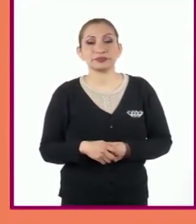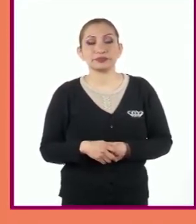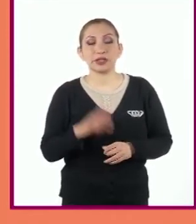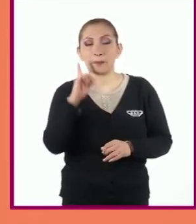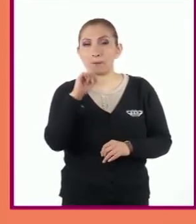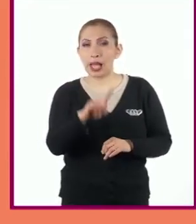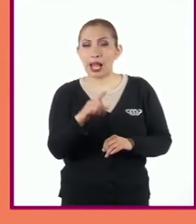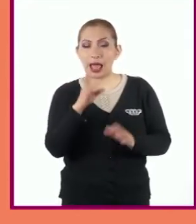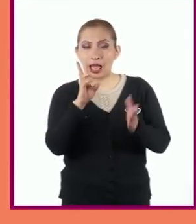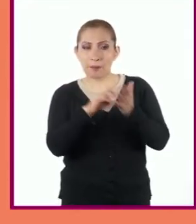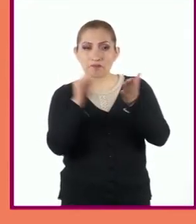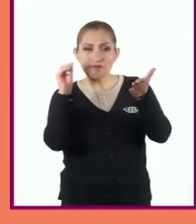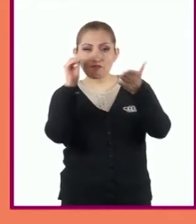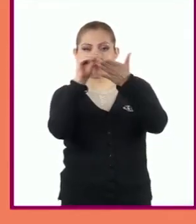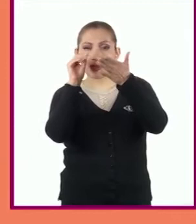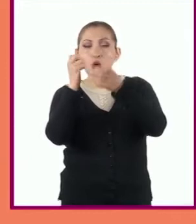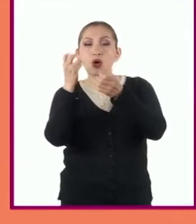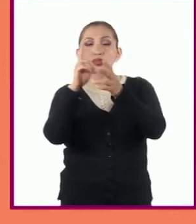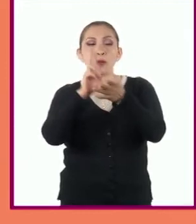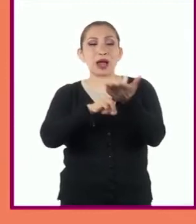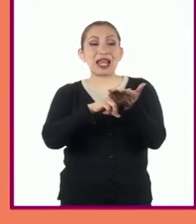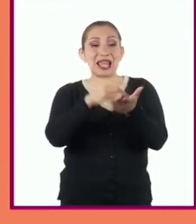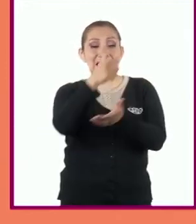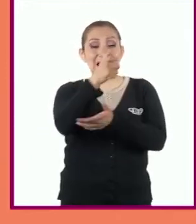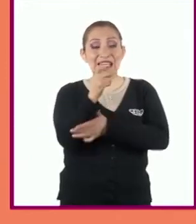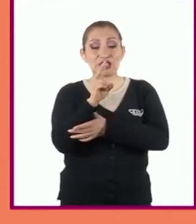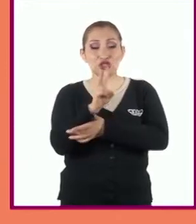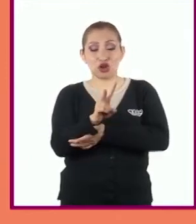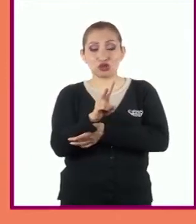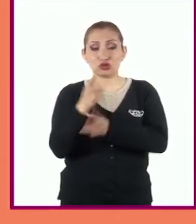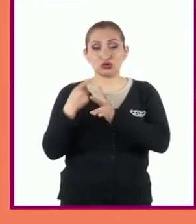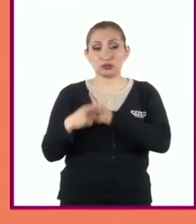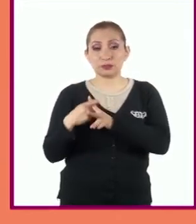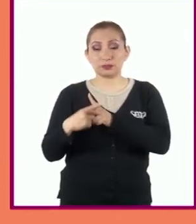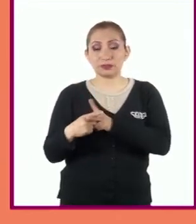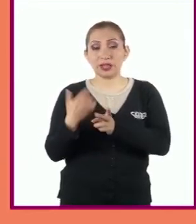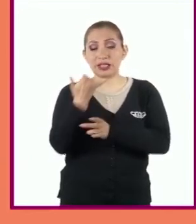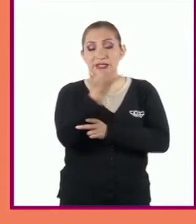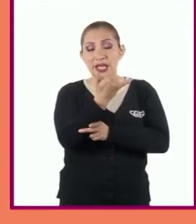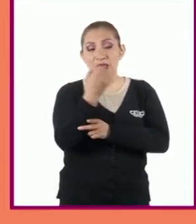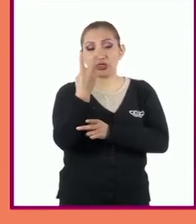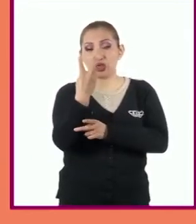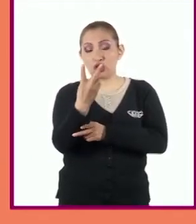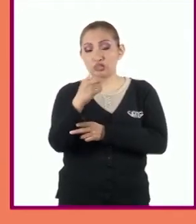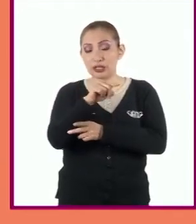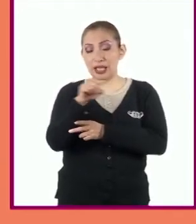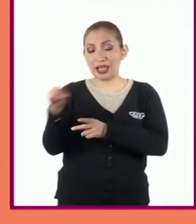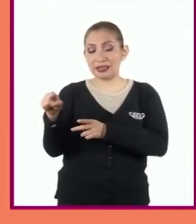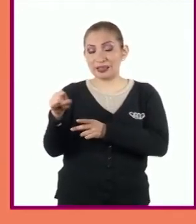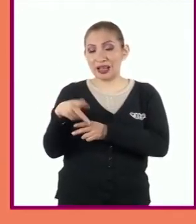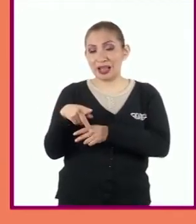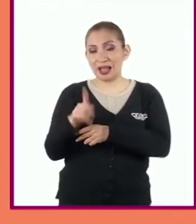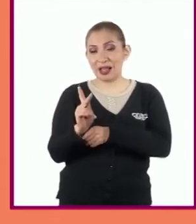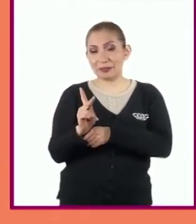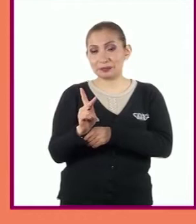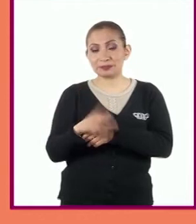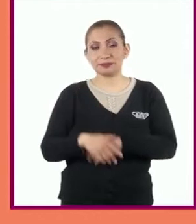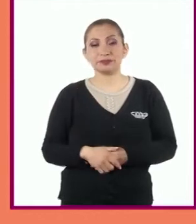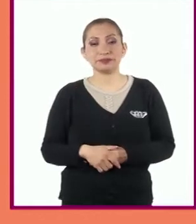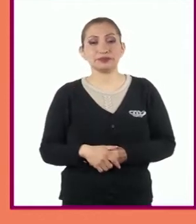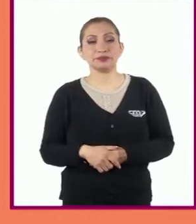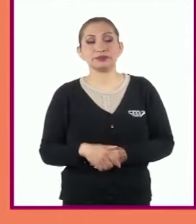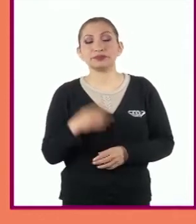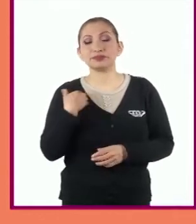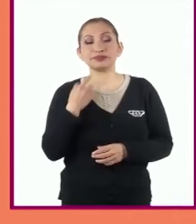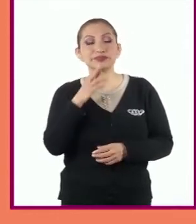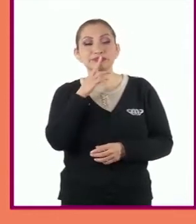Para determinar valores de X2, dividimos Y2 entre la constante K, que